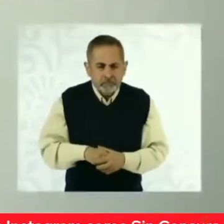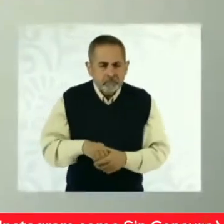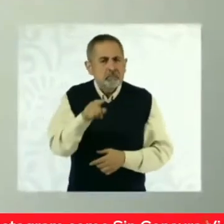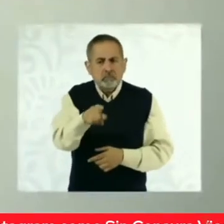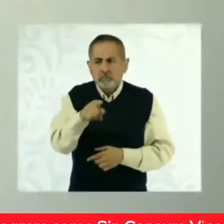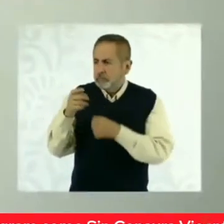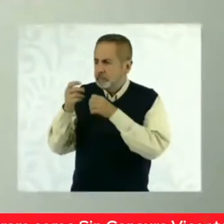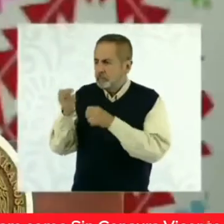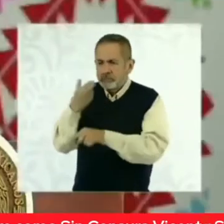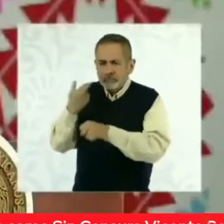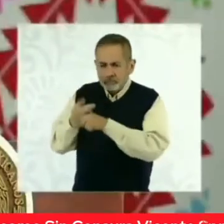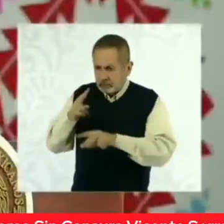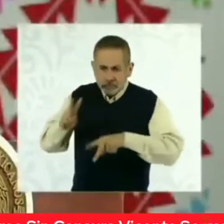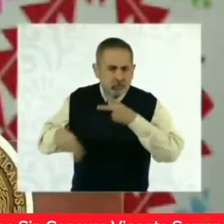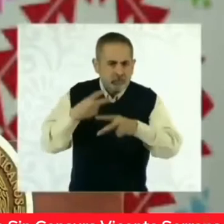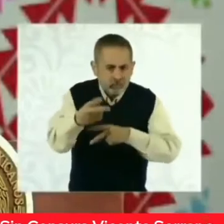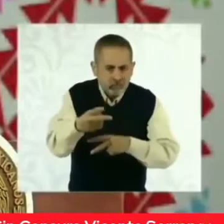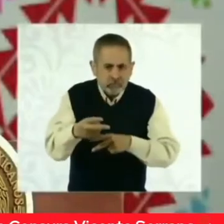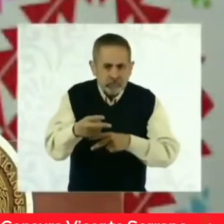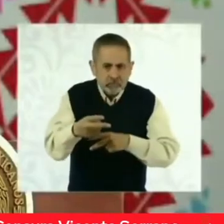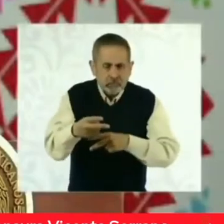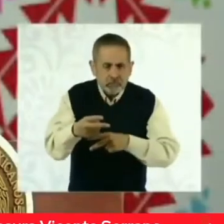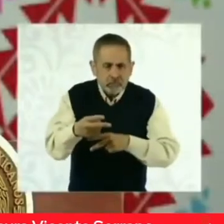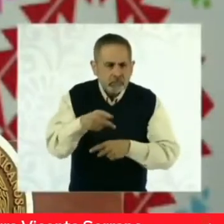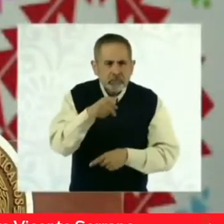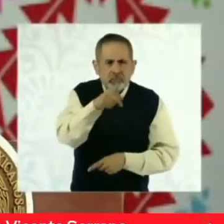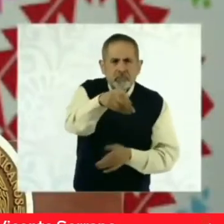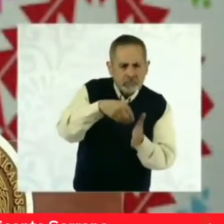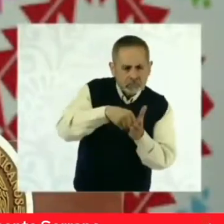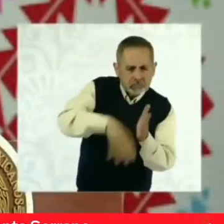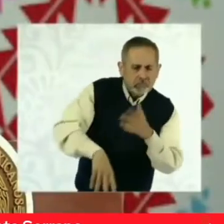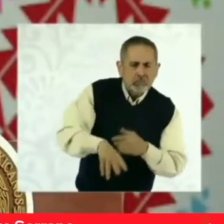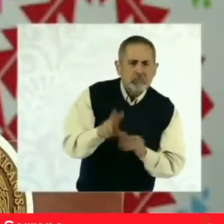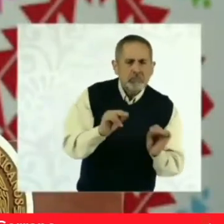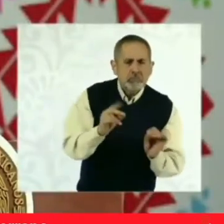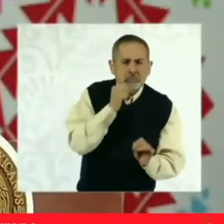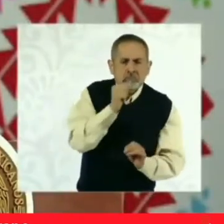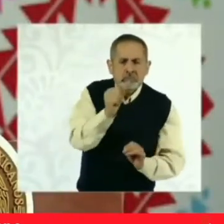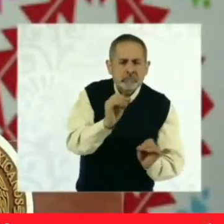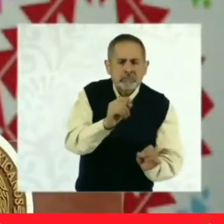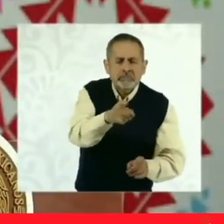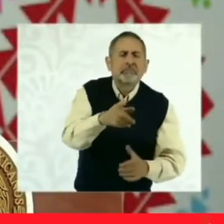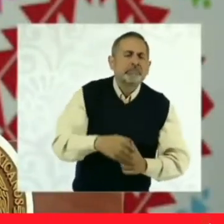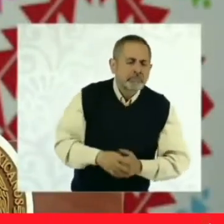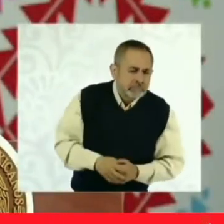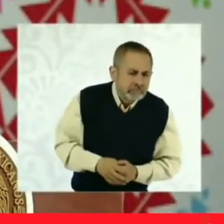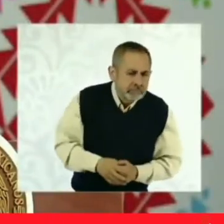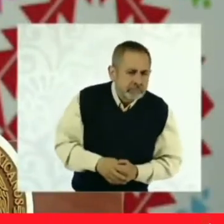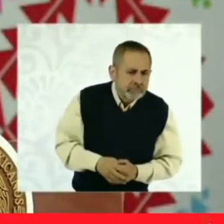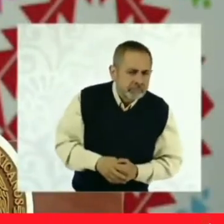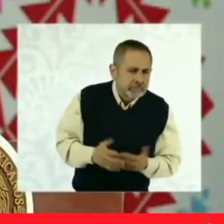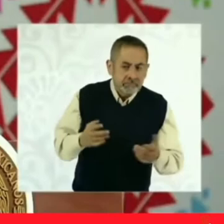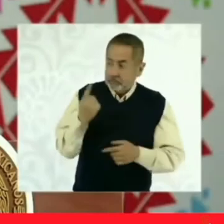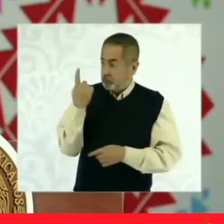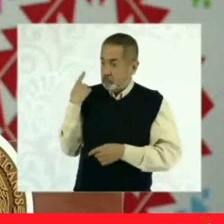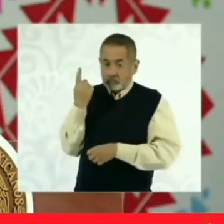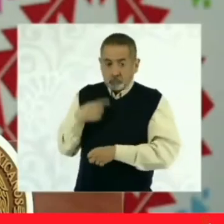nota. O sea, ya pasó una semana que se fue el secretario Omar García